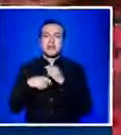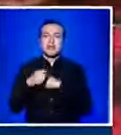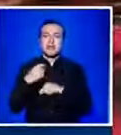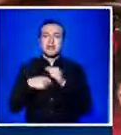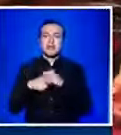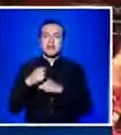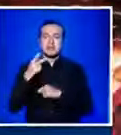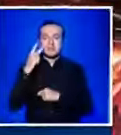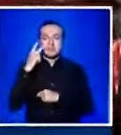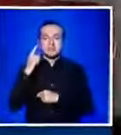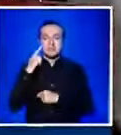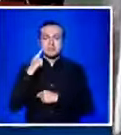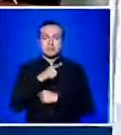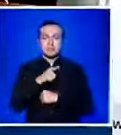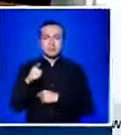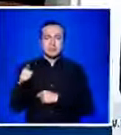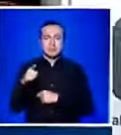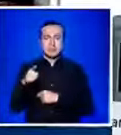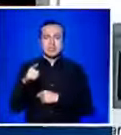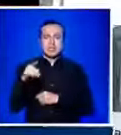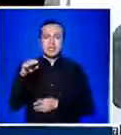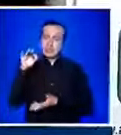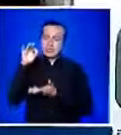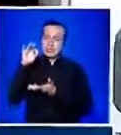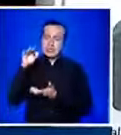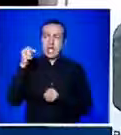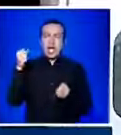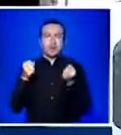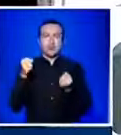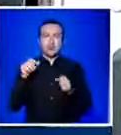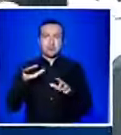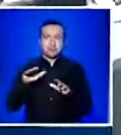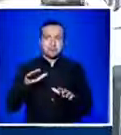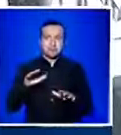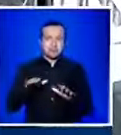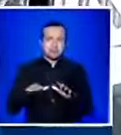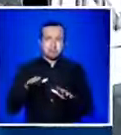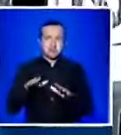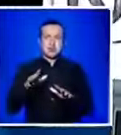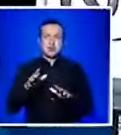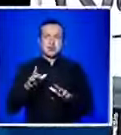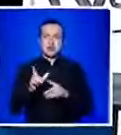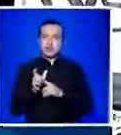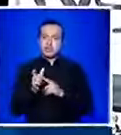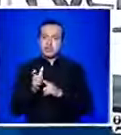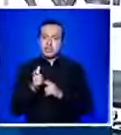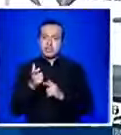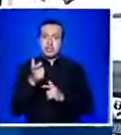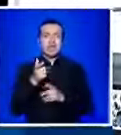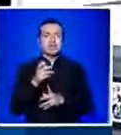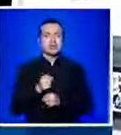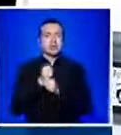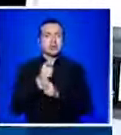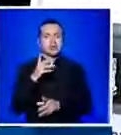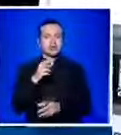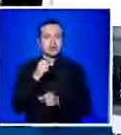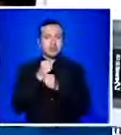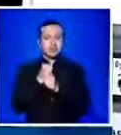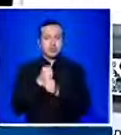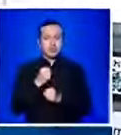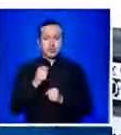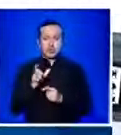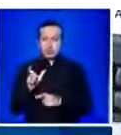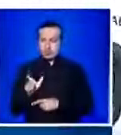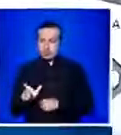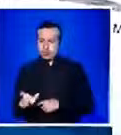el inmovilizador. Ese inmovilizador trabaja incluso con unas tarjetas de seguridad, que me decía que si no está cerca esa